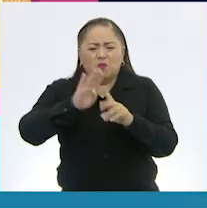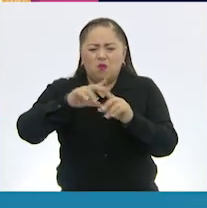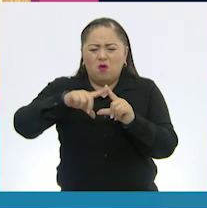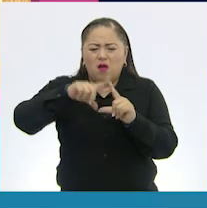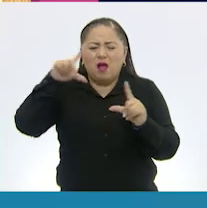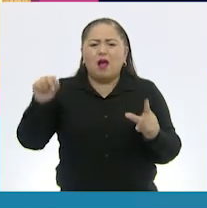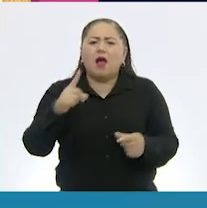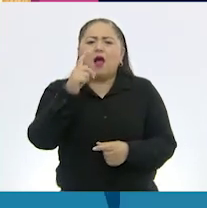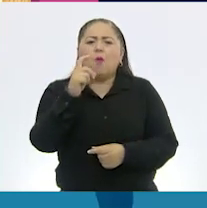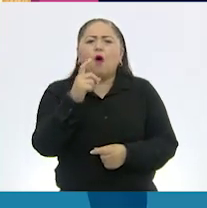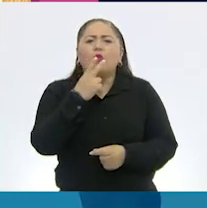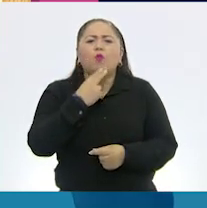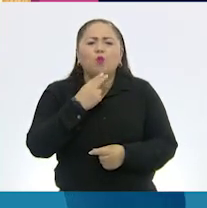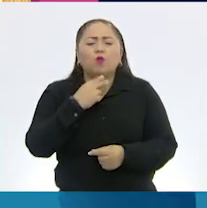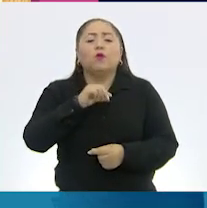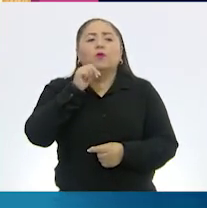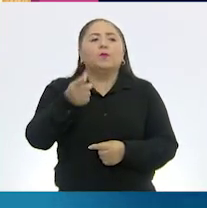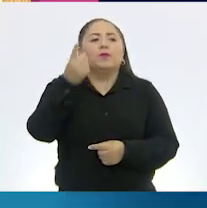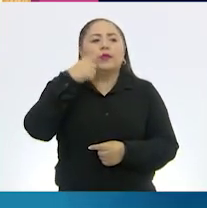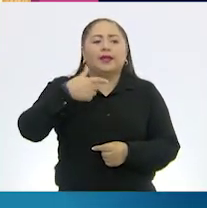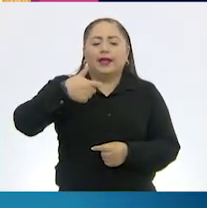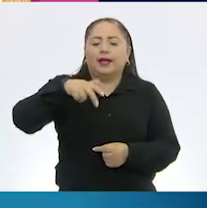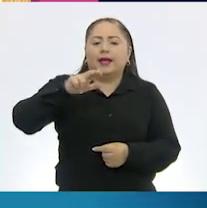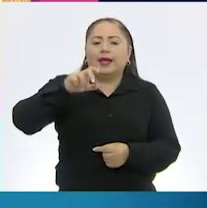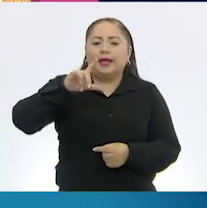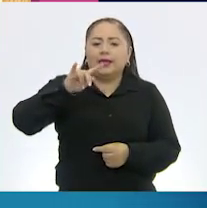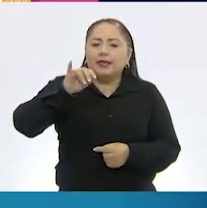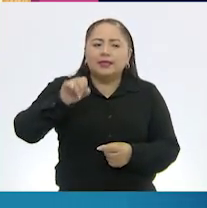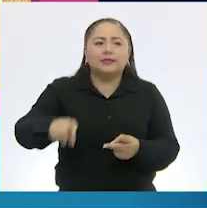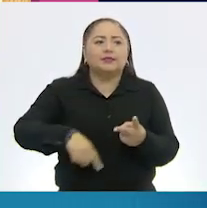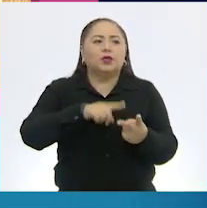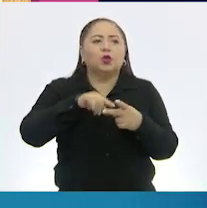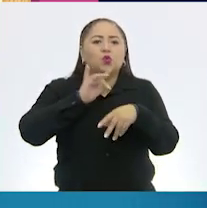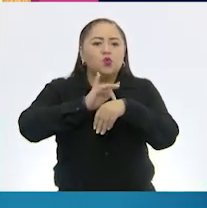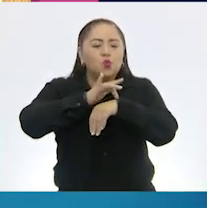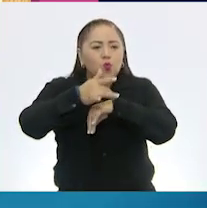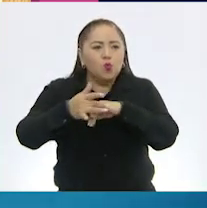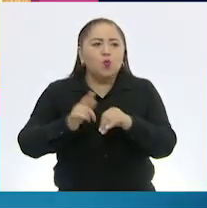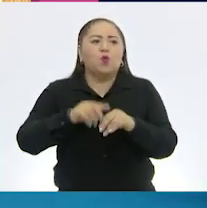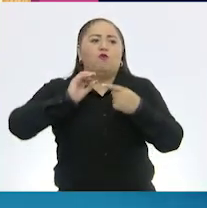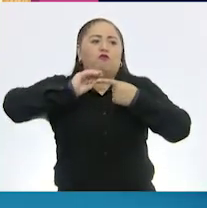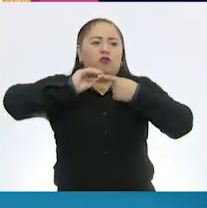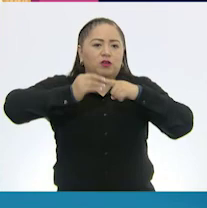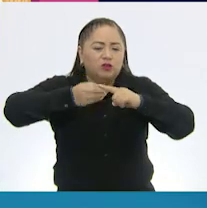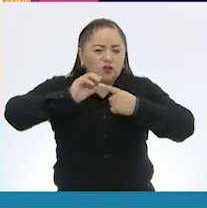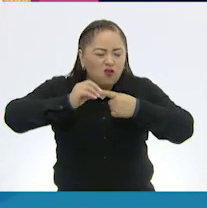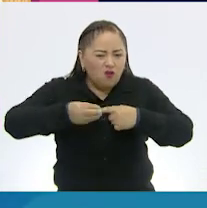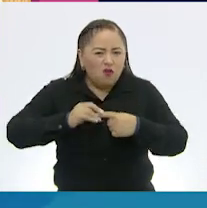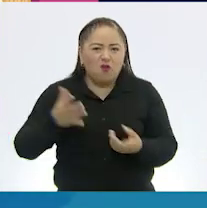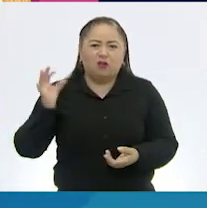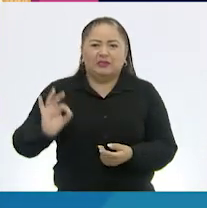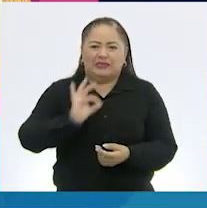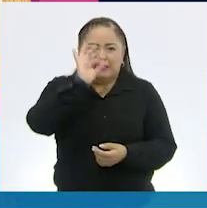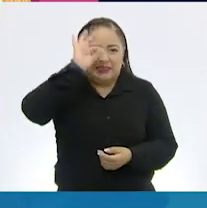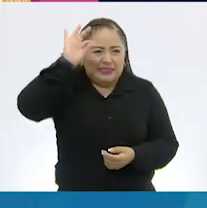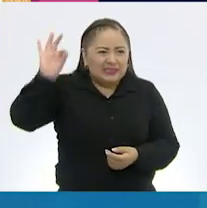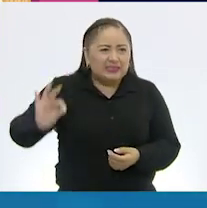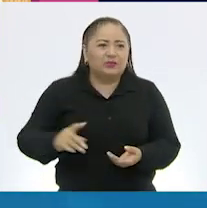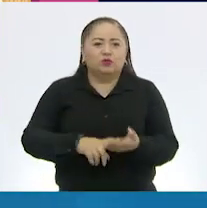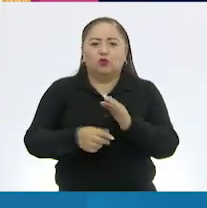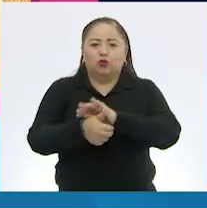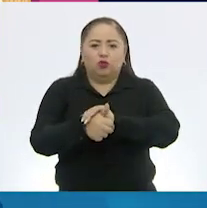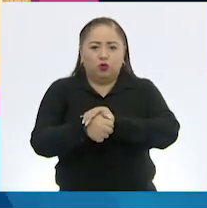de agua dulce, los quelites, las tunas, los frijoles, los insectos,